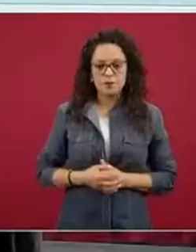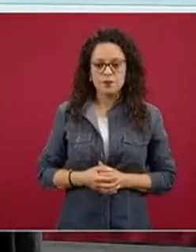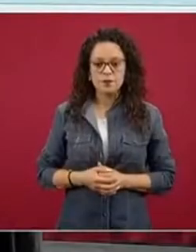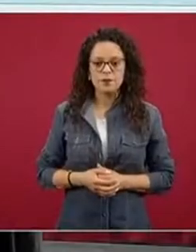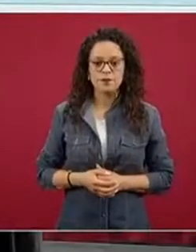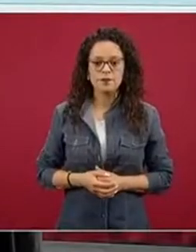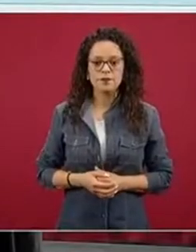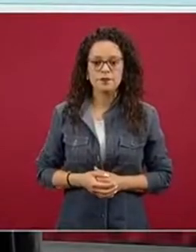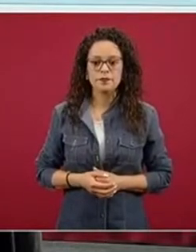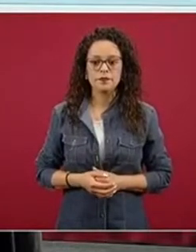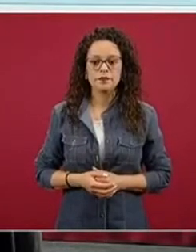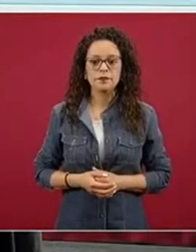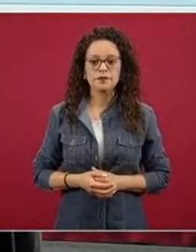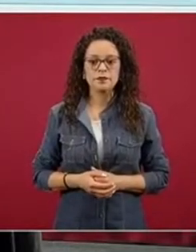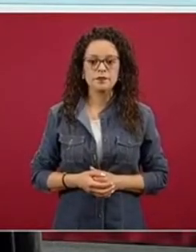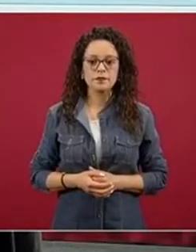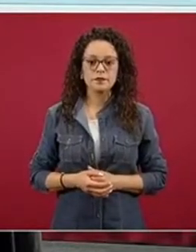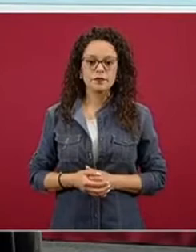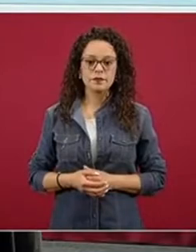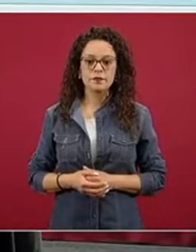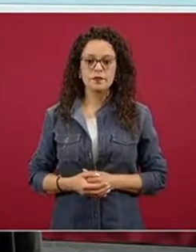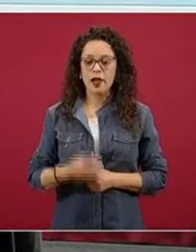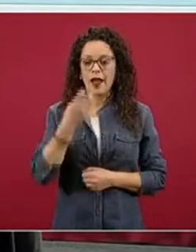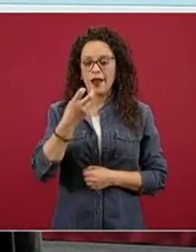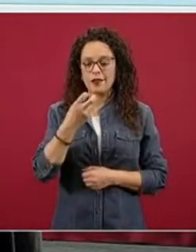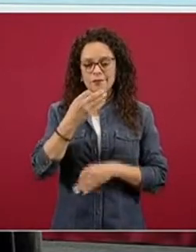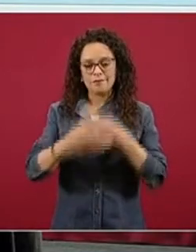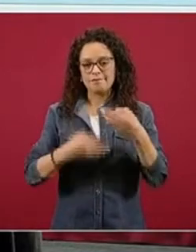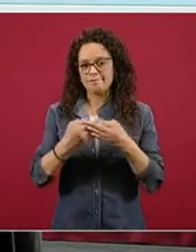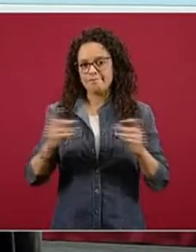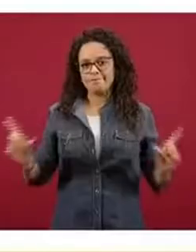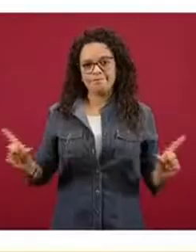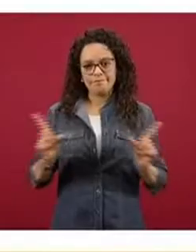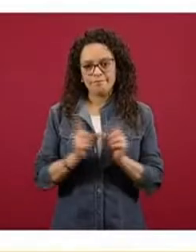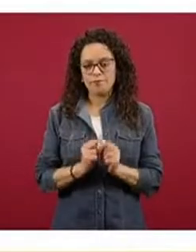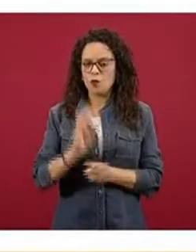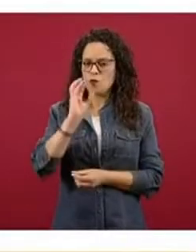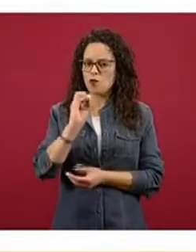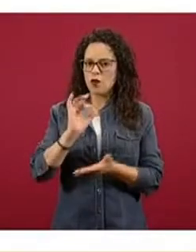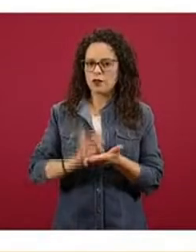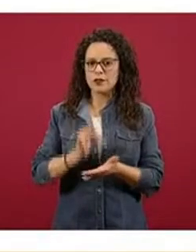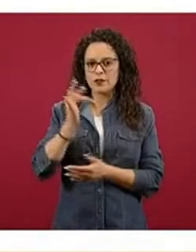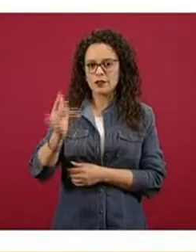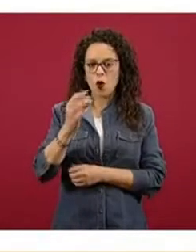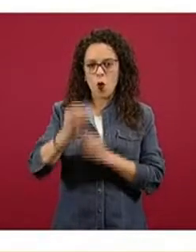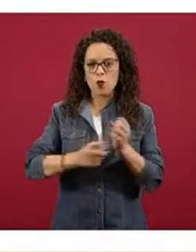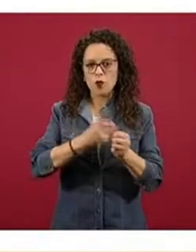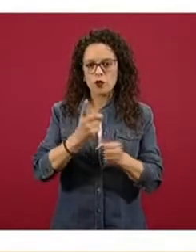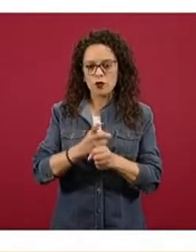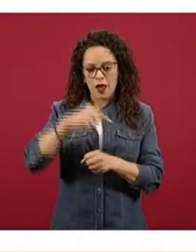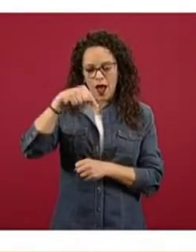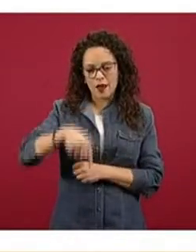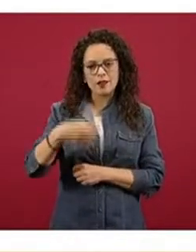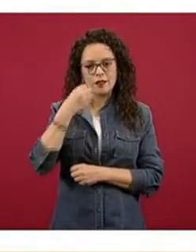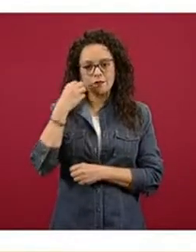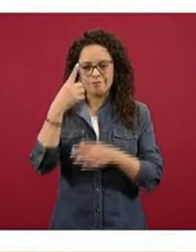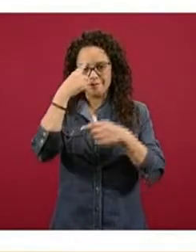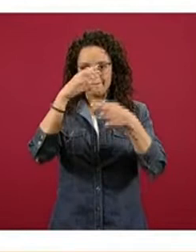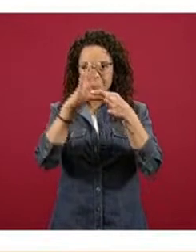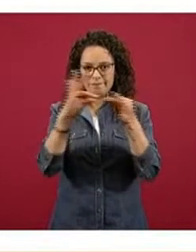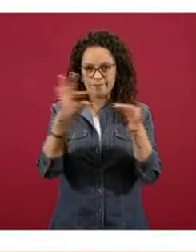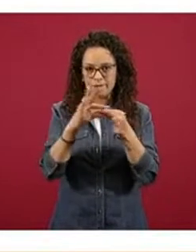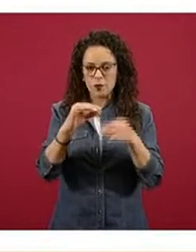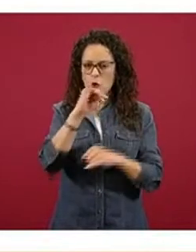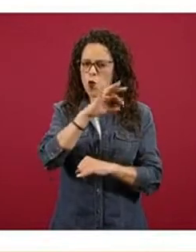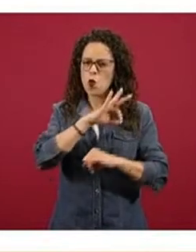Miren, de mi parte, pues básicamente sería todo. Agradecerles como siempre el espacio y finalizar con este